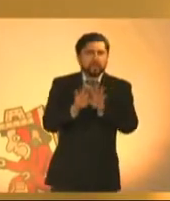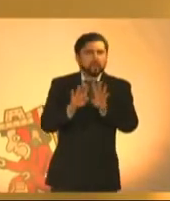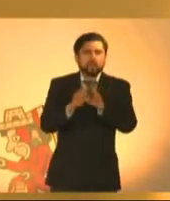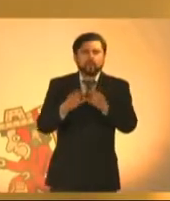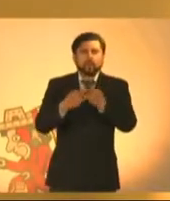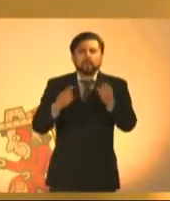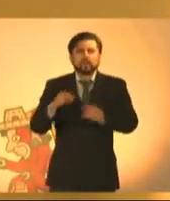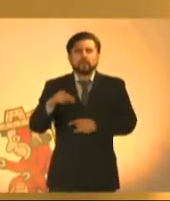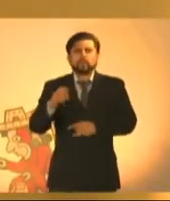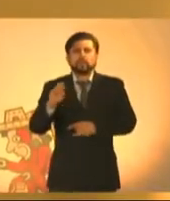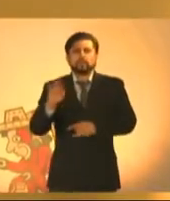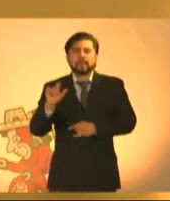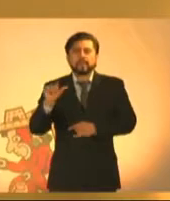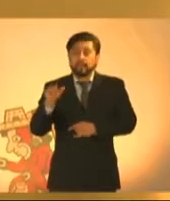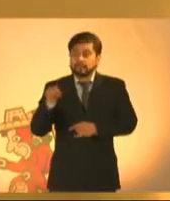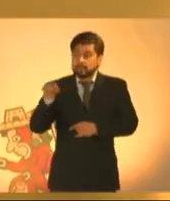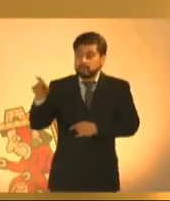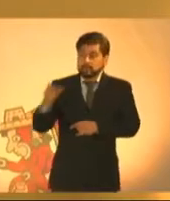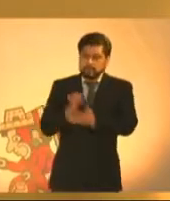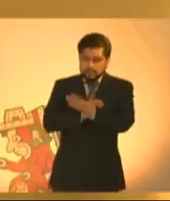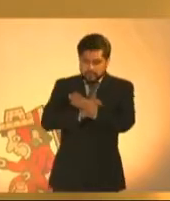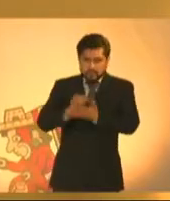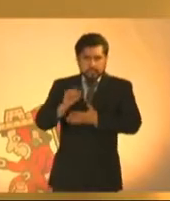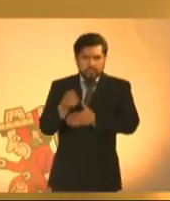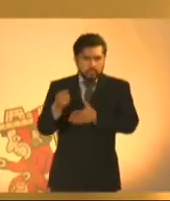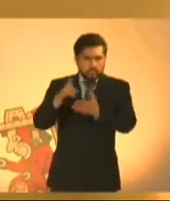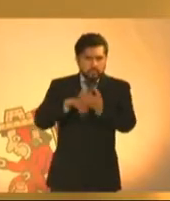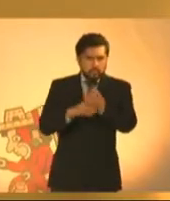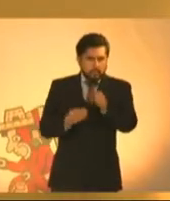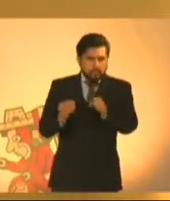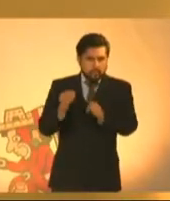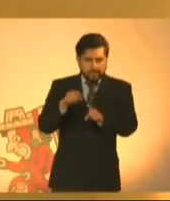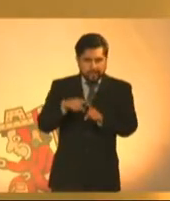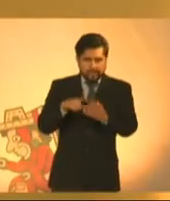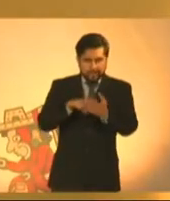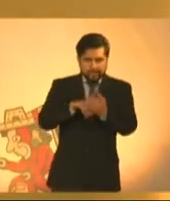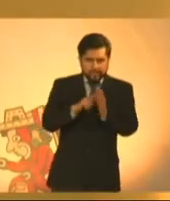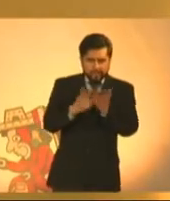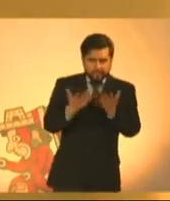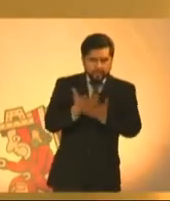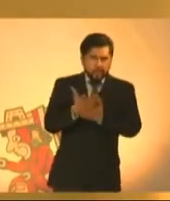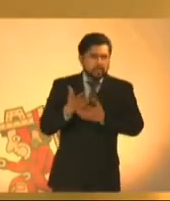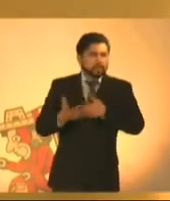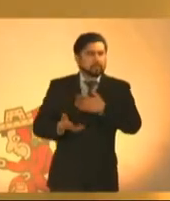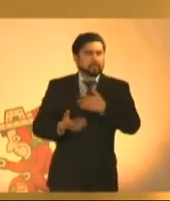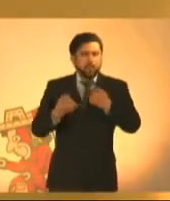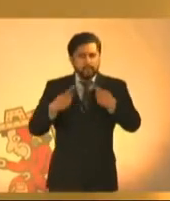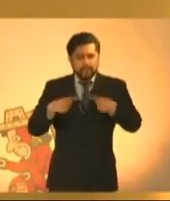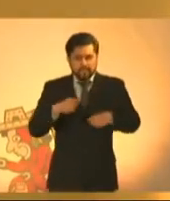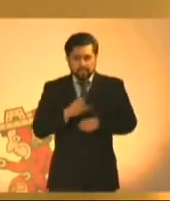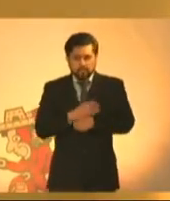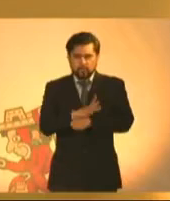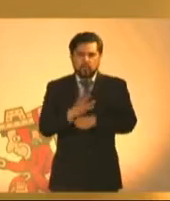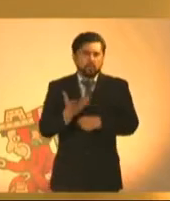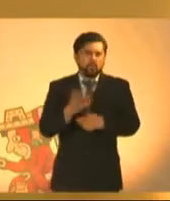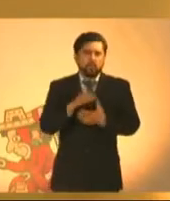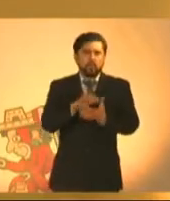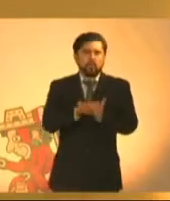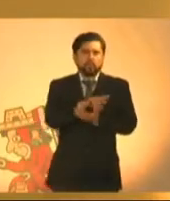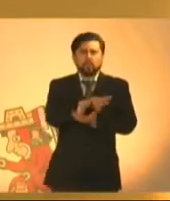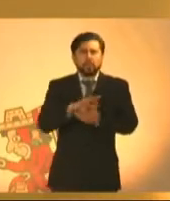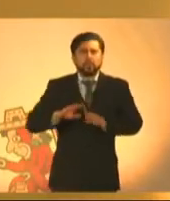y entonces decide crear personajes secundarios una mujer campesina con su marido combatiente